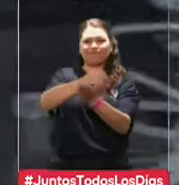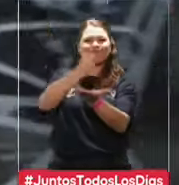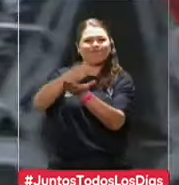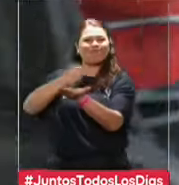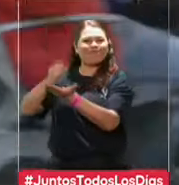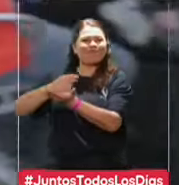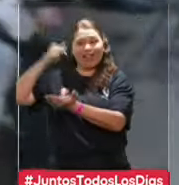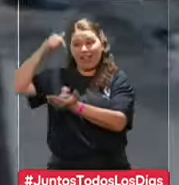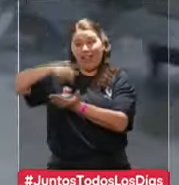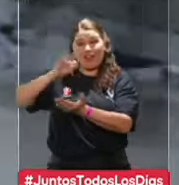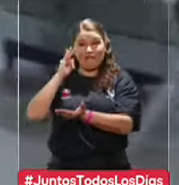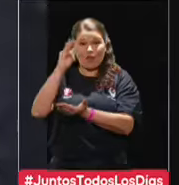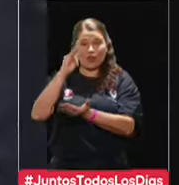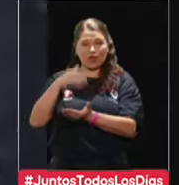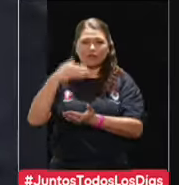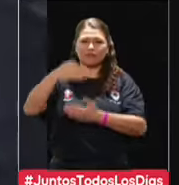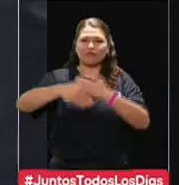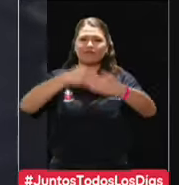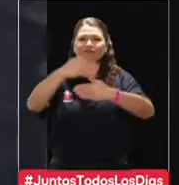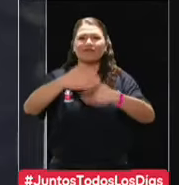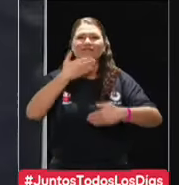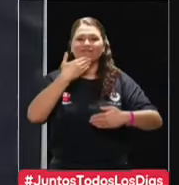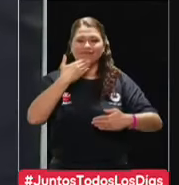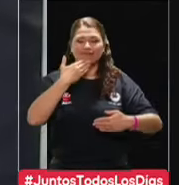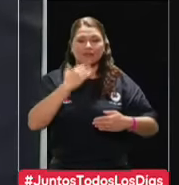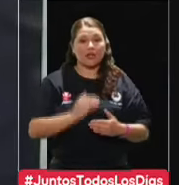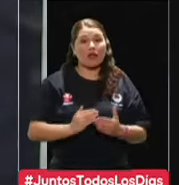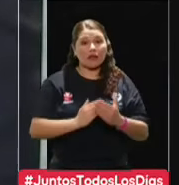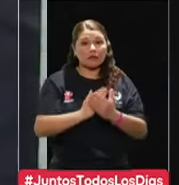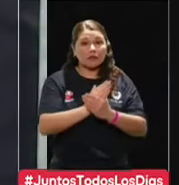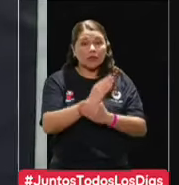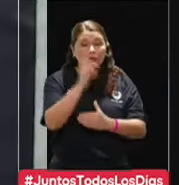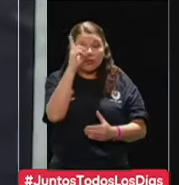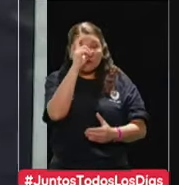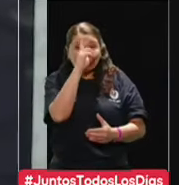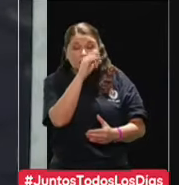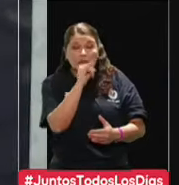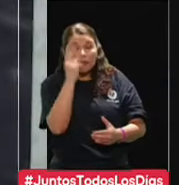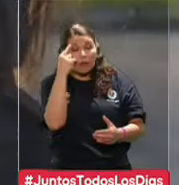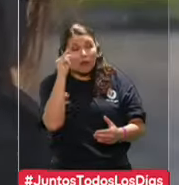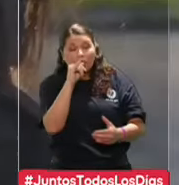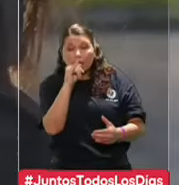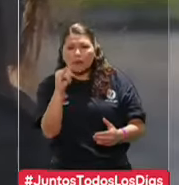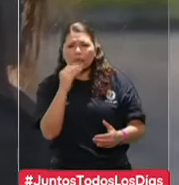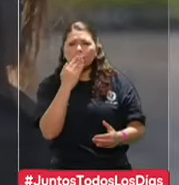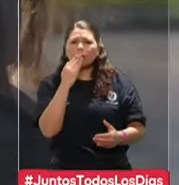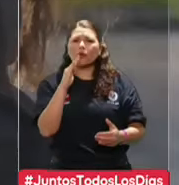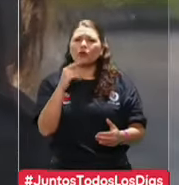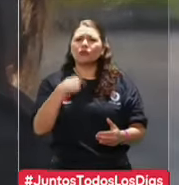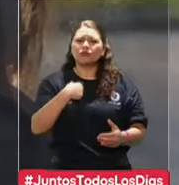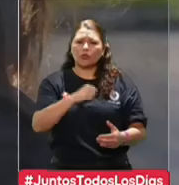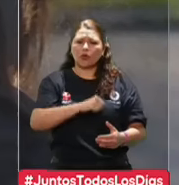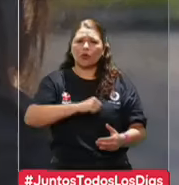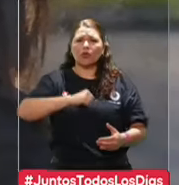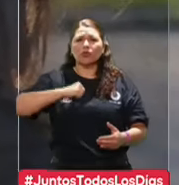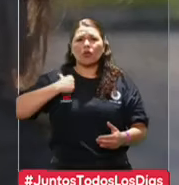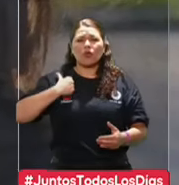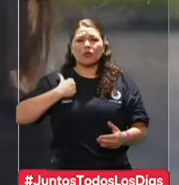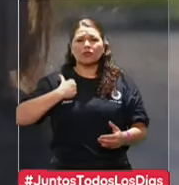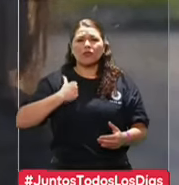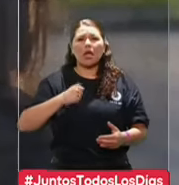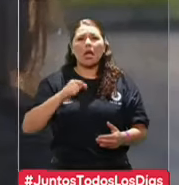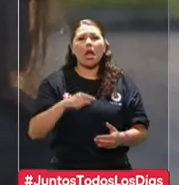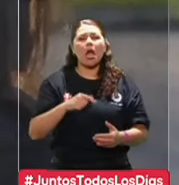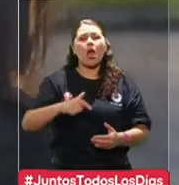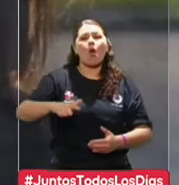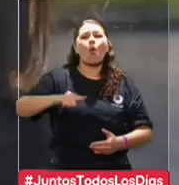adelante. Al principio es difícil, pero después va a ser mejor, y yo estoy orgullosa de ella porque está cumpliendo